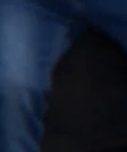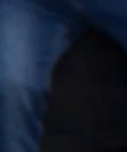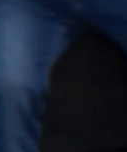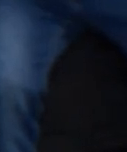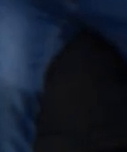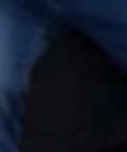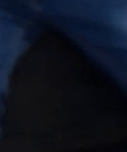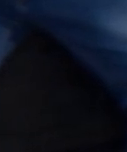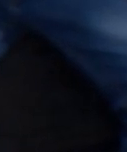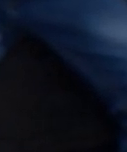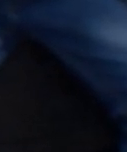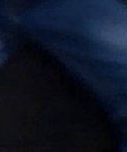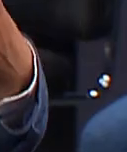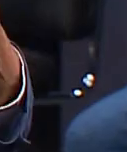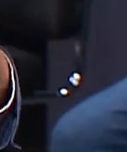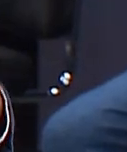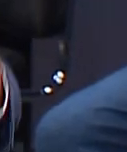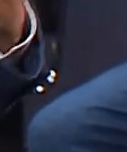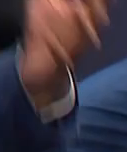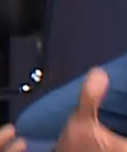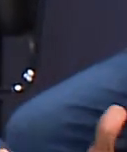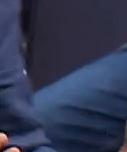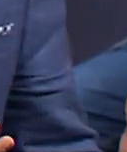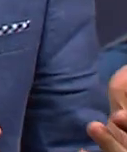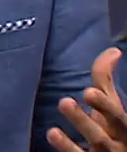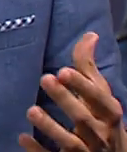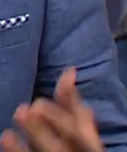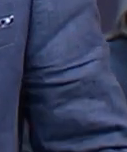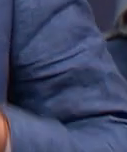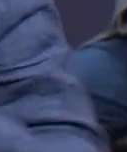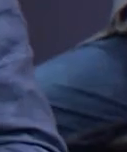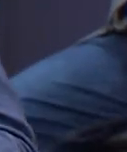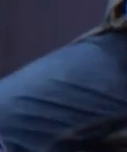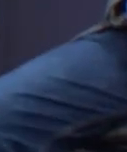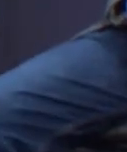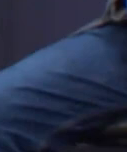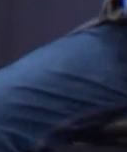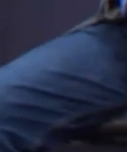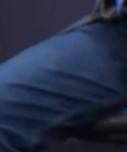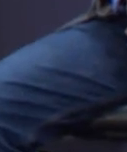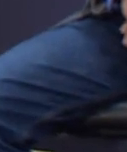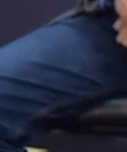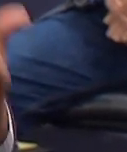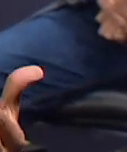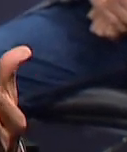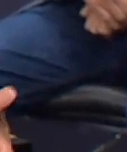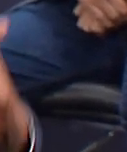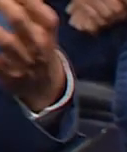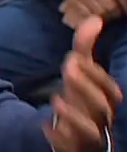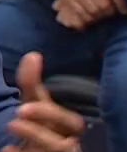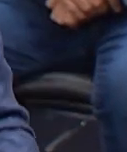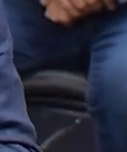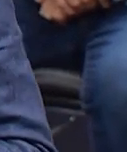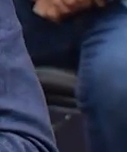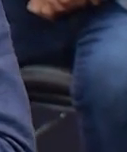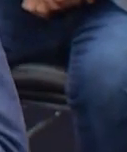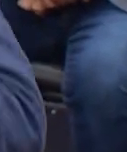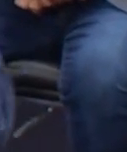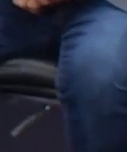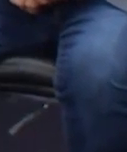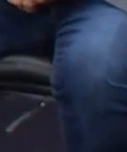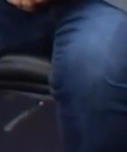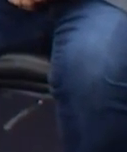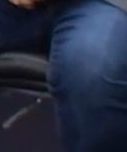que forme parte de la defensa civil colombiana como voluntario durante muchísimo tiempo también fue la razón que me llevó a estudiar medicina y graduarme como médico